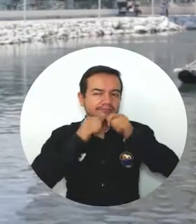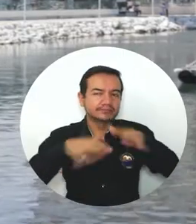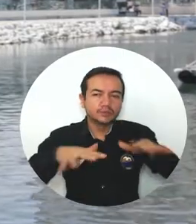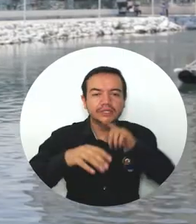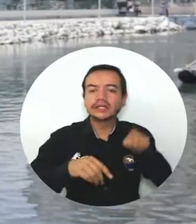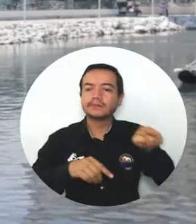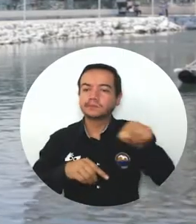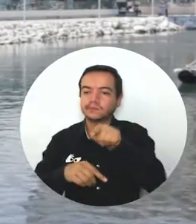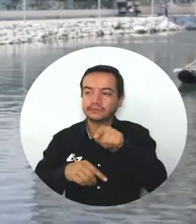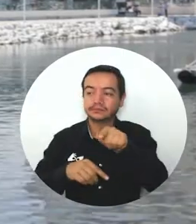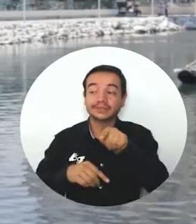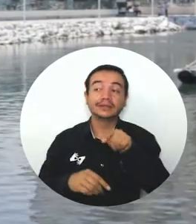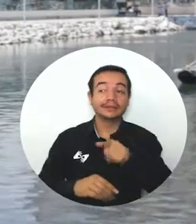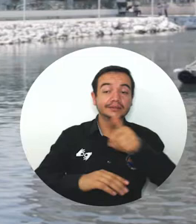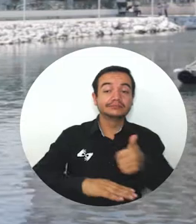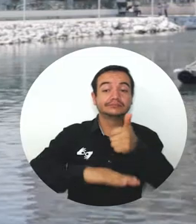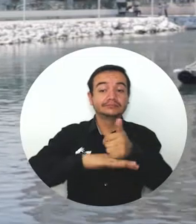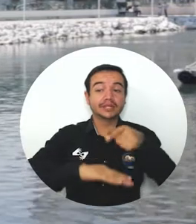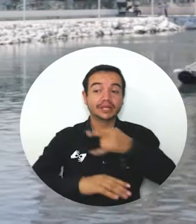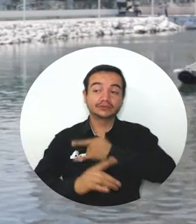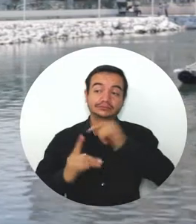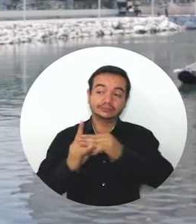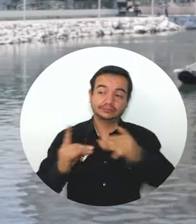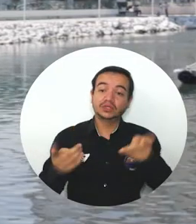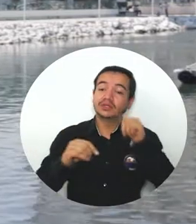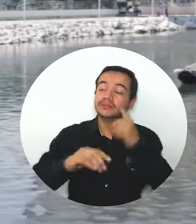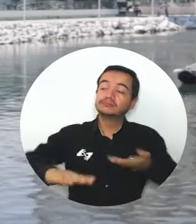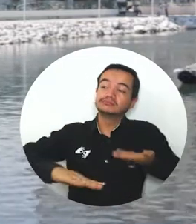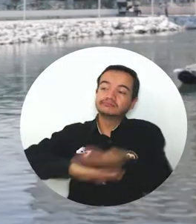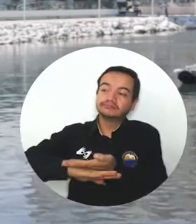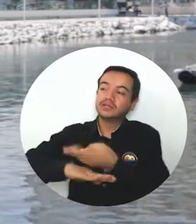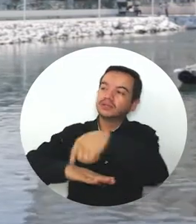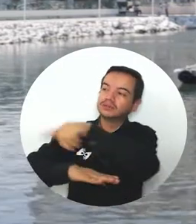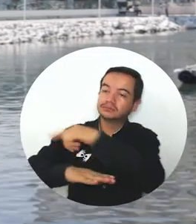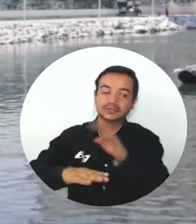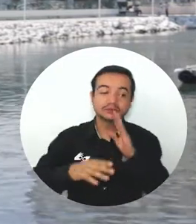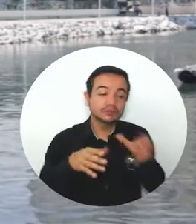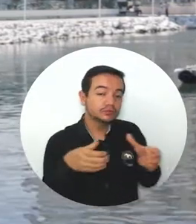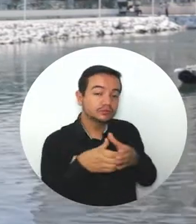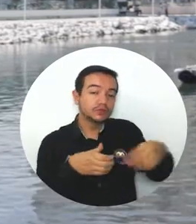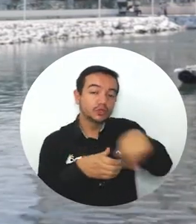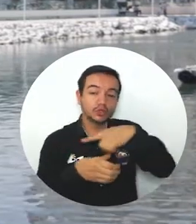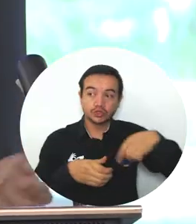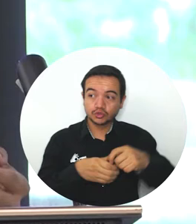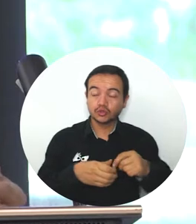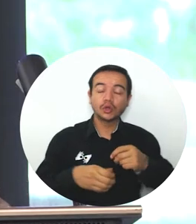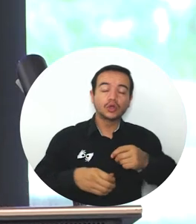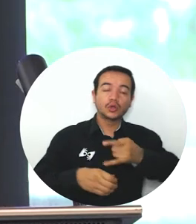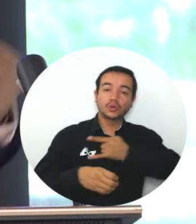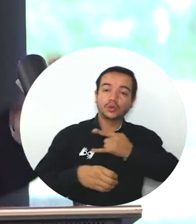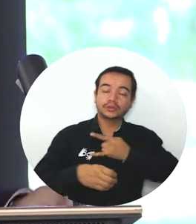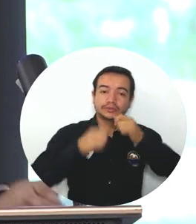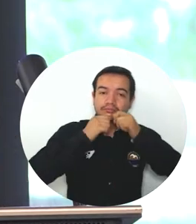de UNI Magdalena hizo parte de la declaratoria que sobre el tema formularon los rectores de las universidades públicas del país.